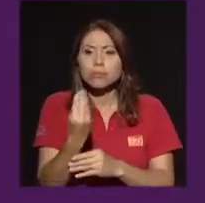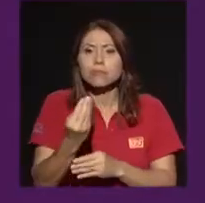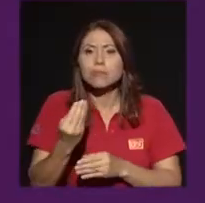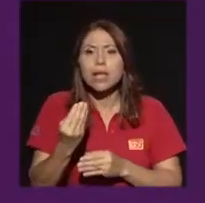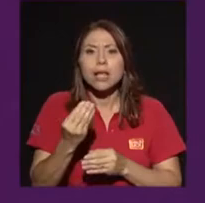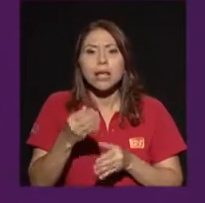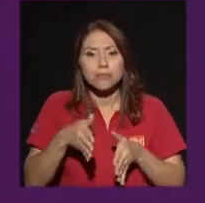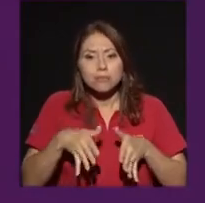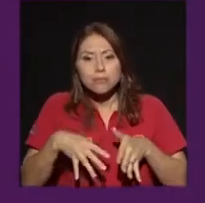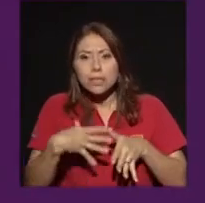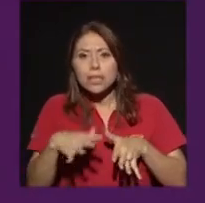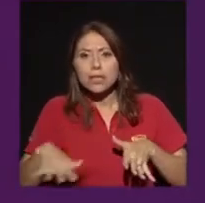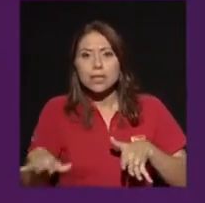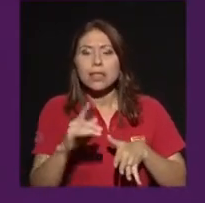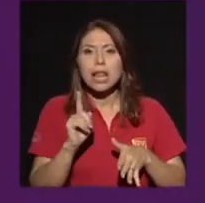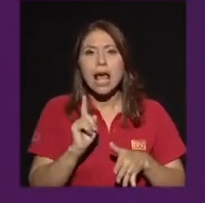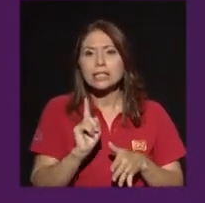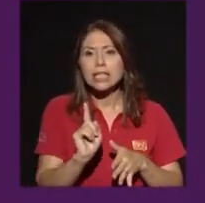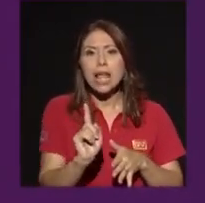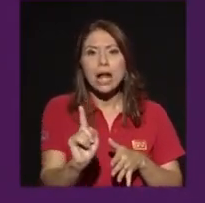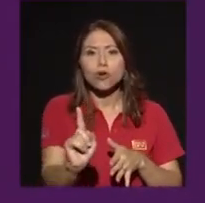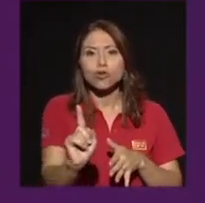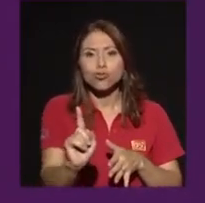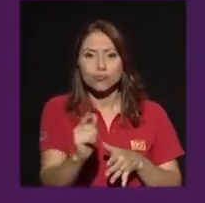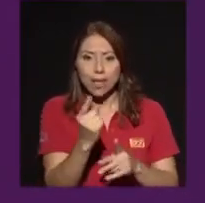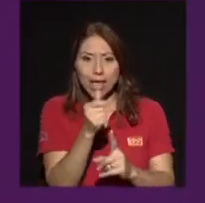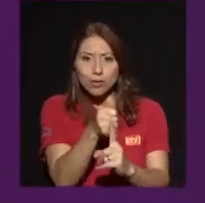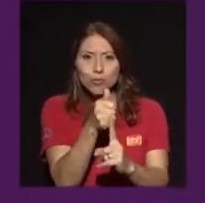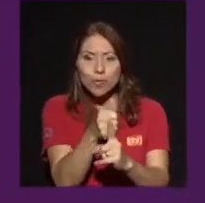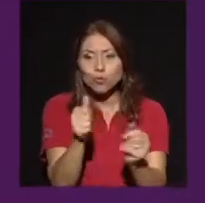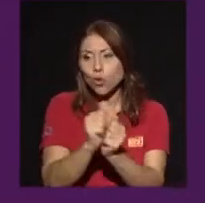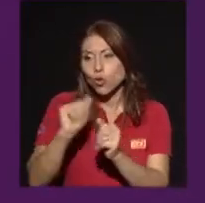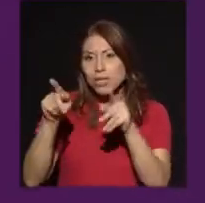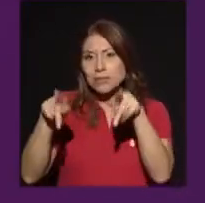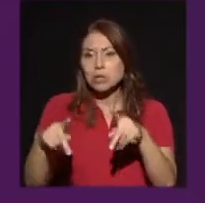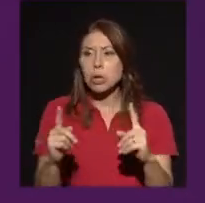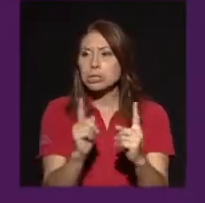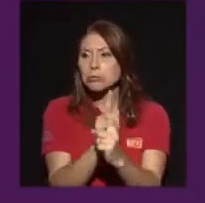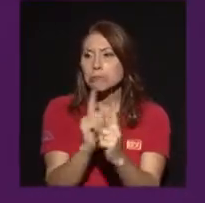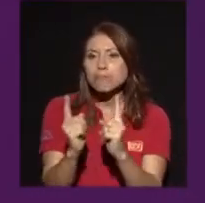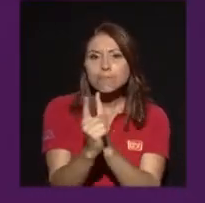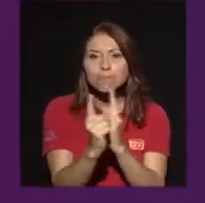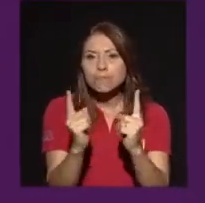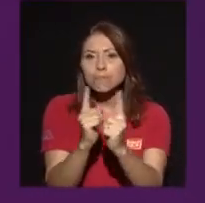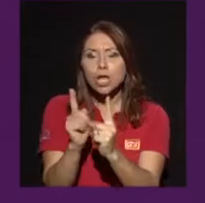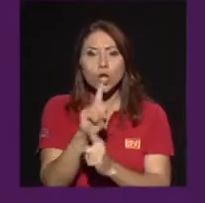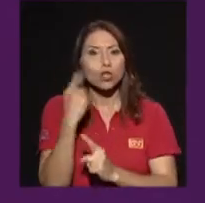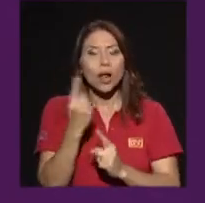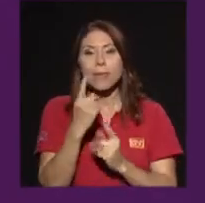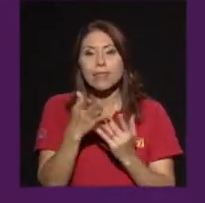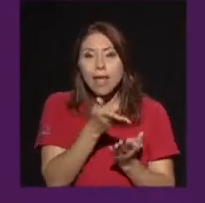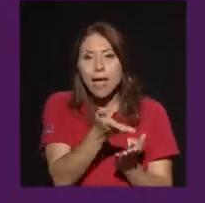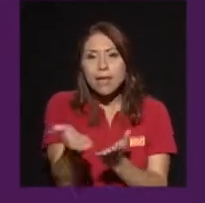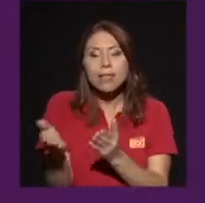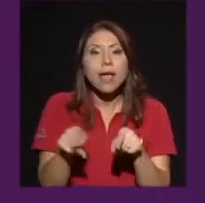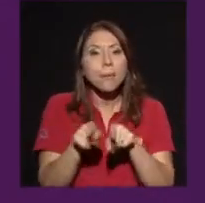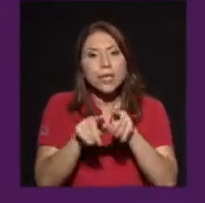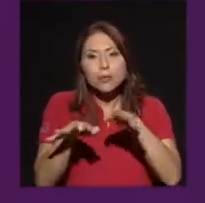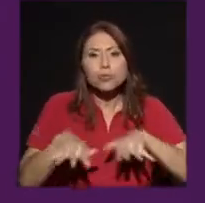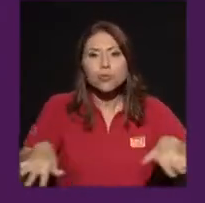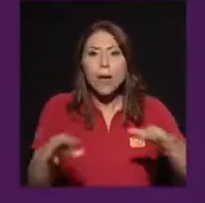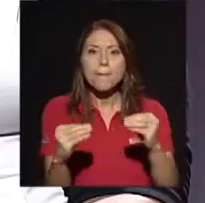de transitarlos ellos mismos y con los otros. Y no solamente transitarlos, sino también construir espacios más respetuosos,